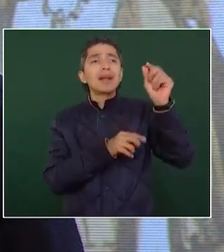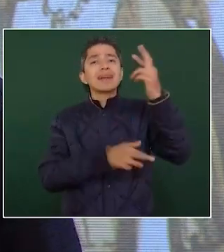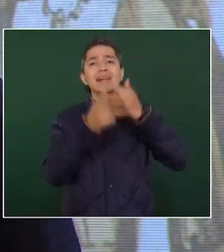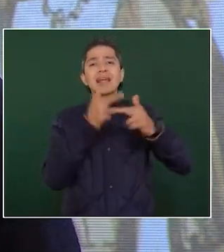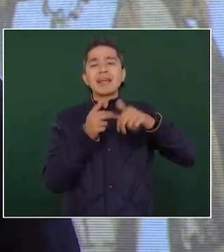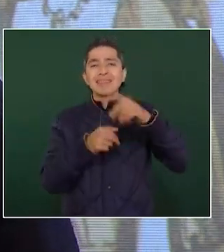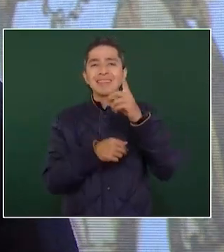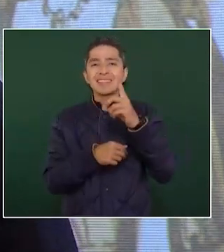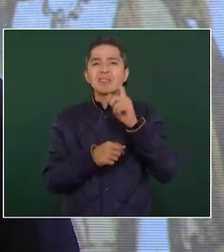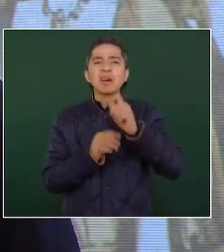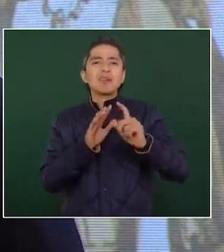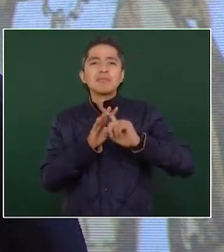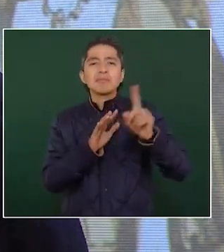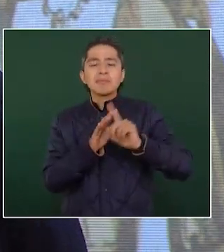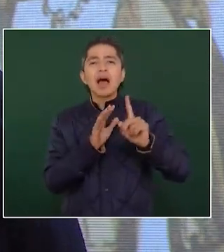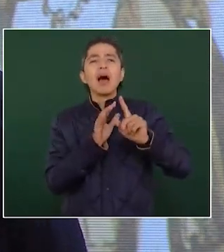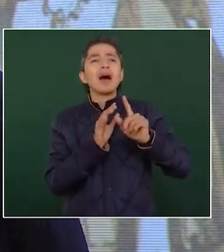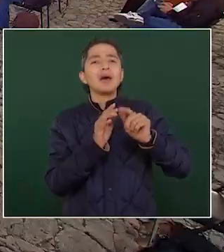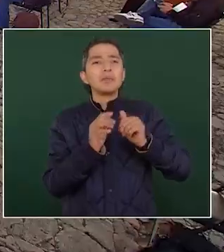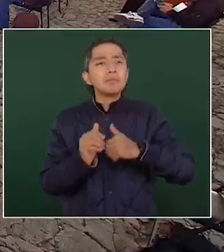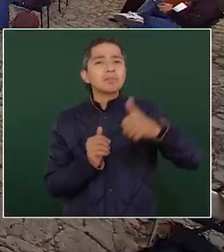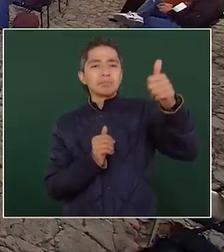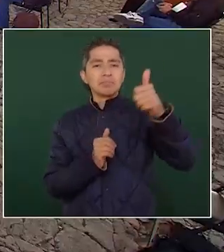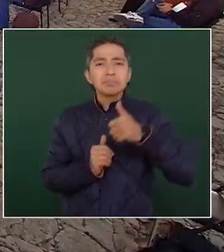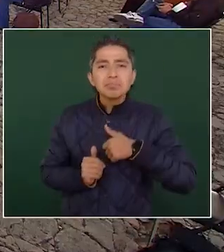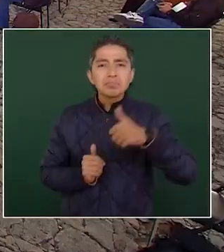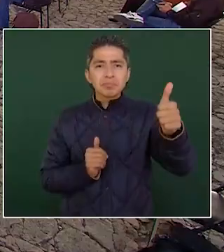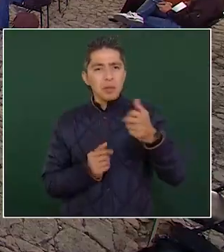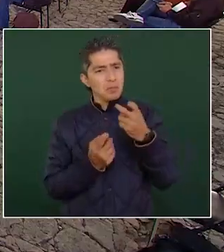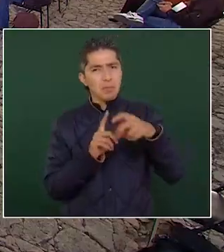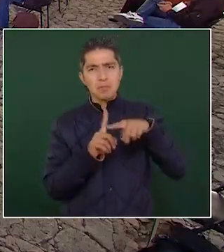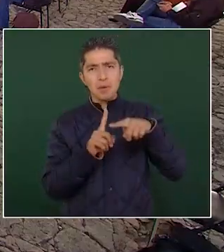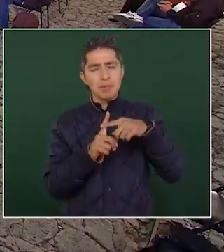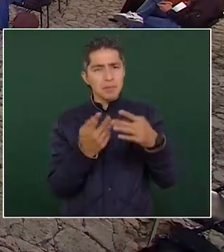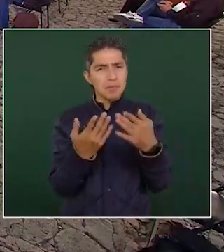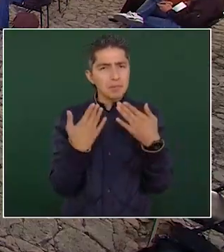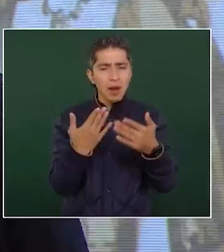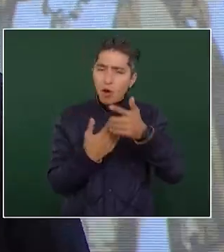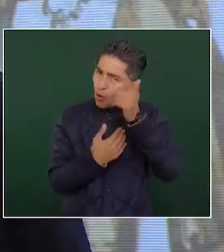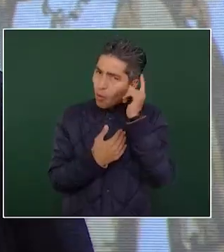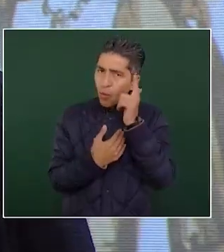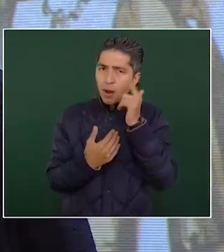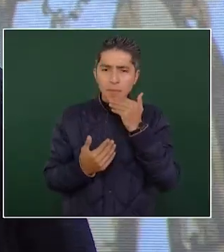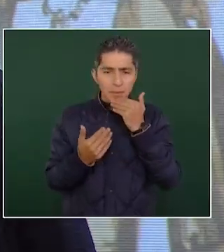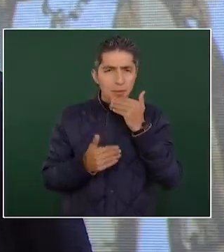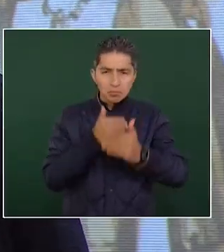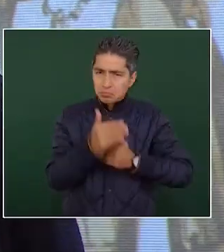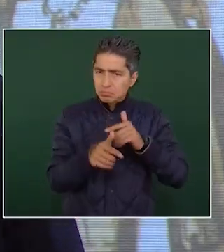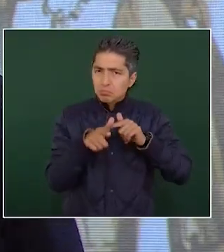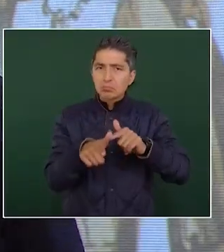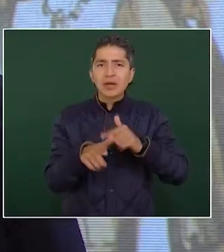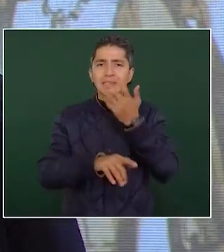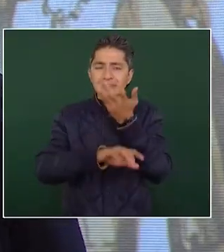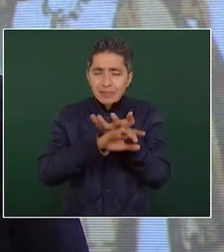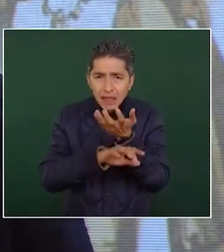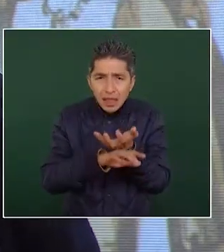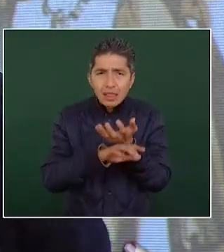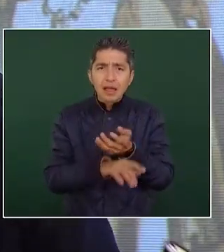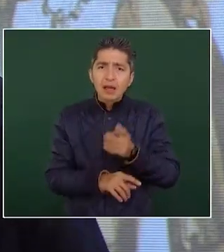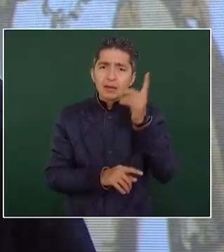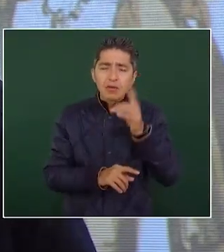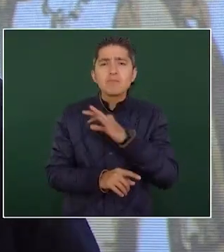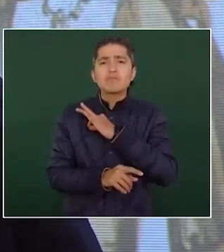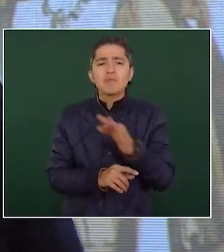programa que se llama Migración Circular, que nos parece muy positivo, que ojalá lo podamos llevar adelante en Estados Unidos y